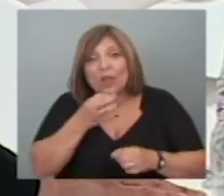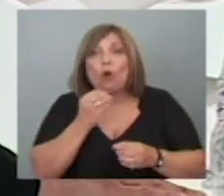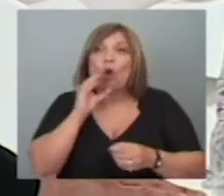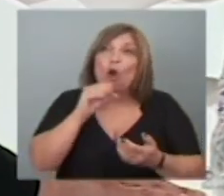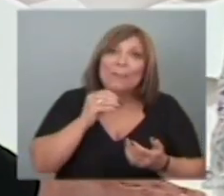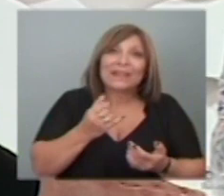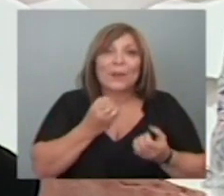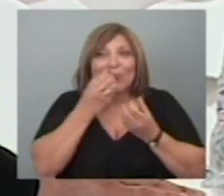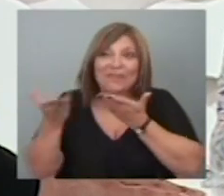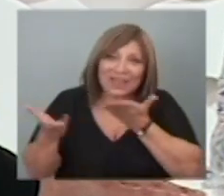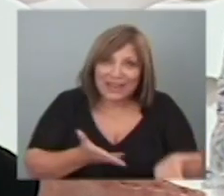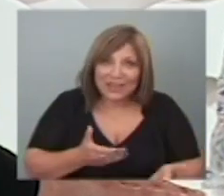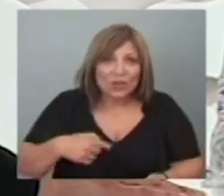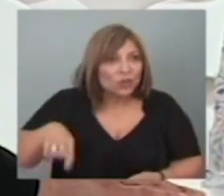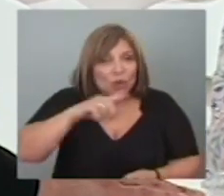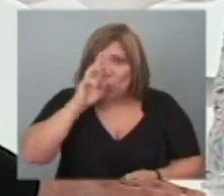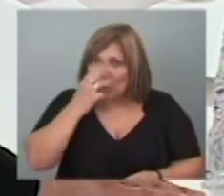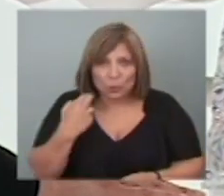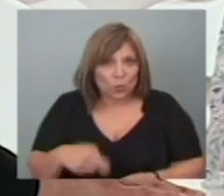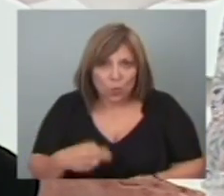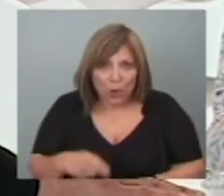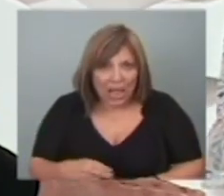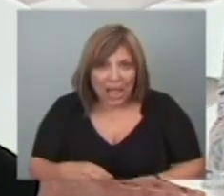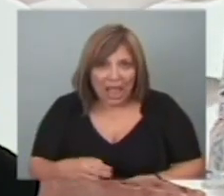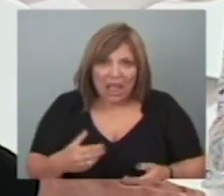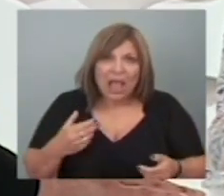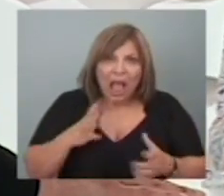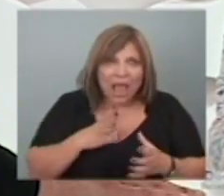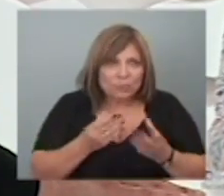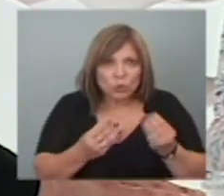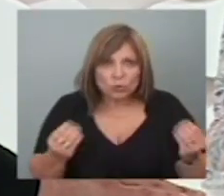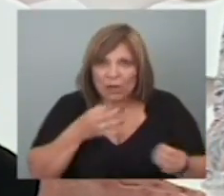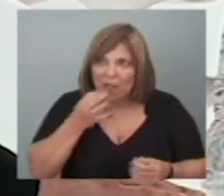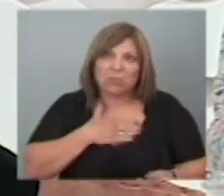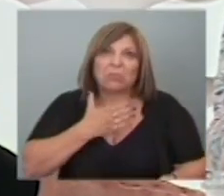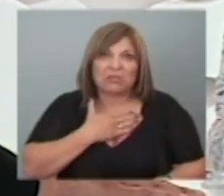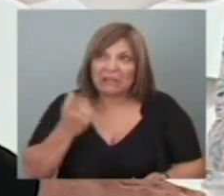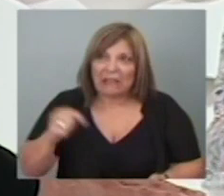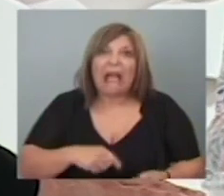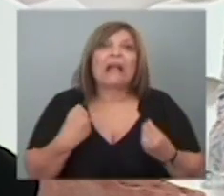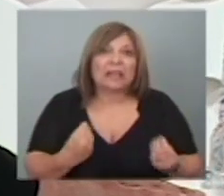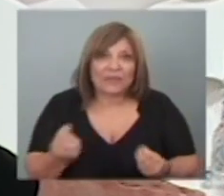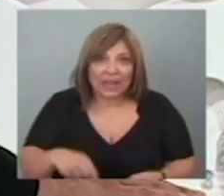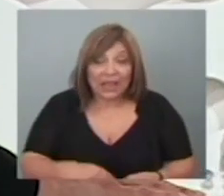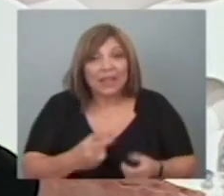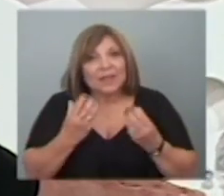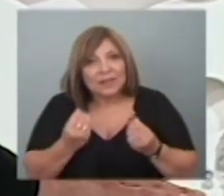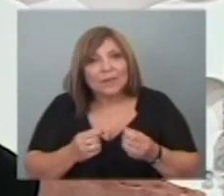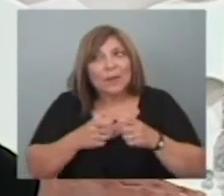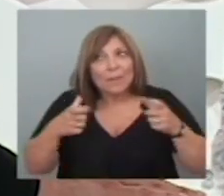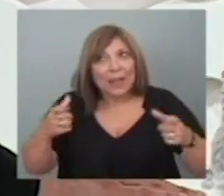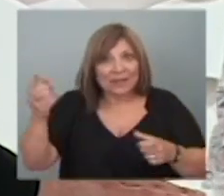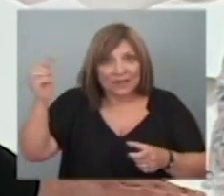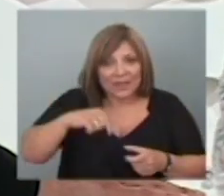de bienvenida por parte de los uruguayos. Lo cierto es que el nivel que tienen de formación los uruguayos que regresan es un poco más alta que